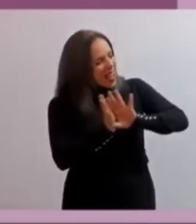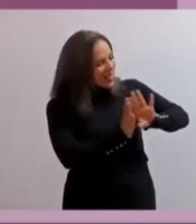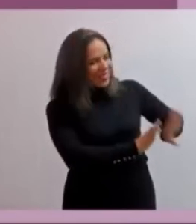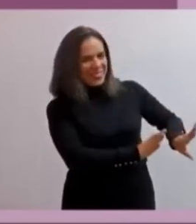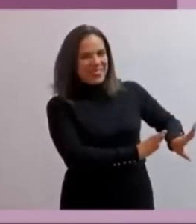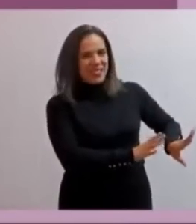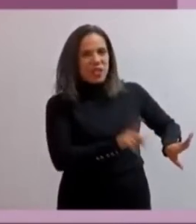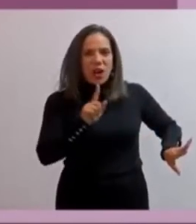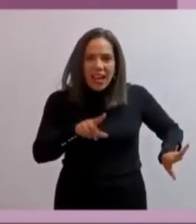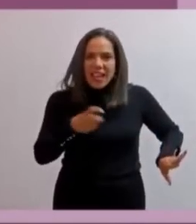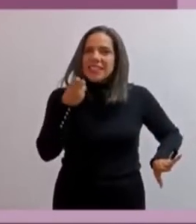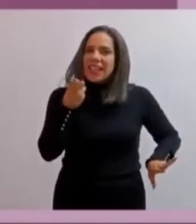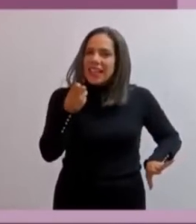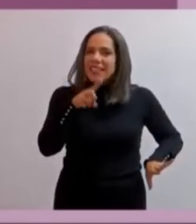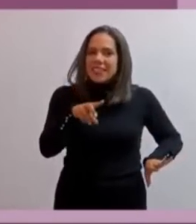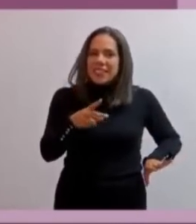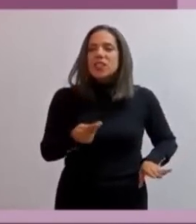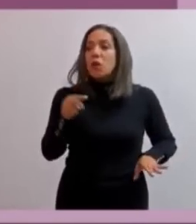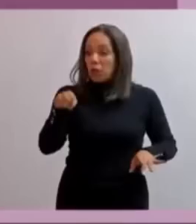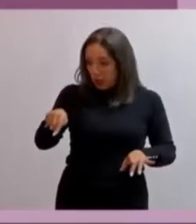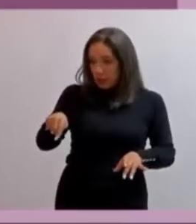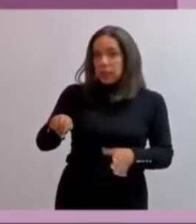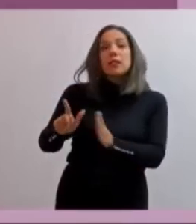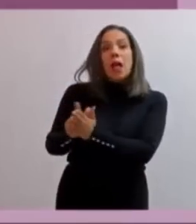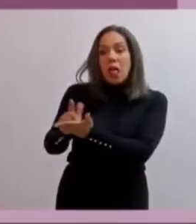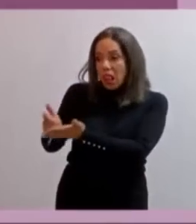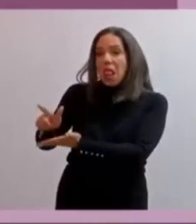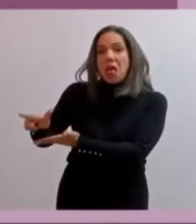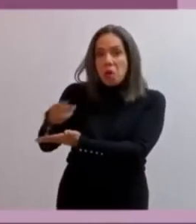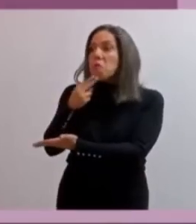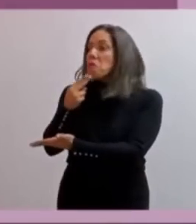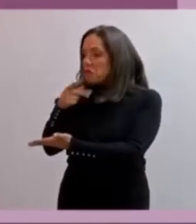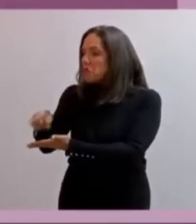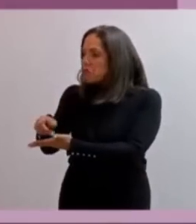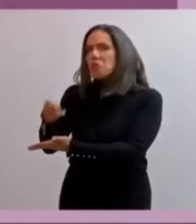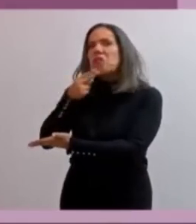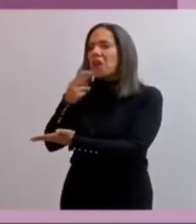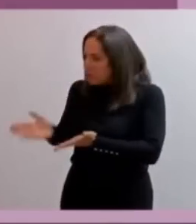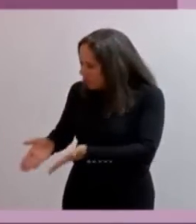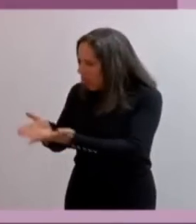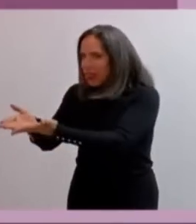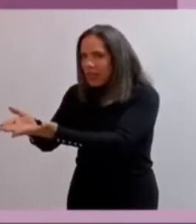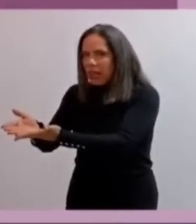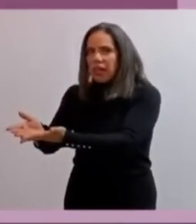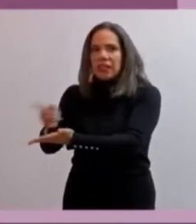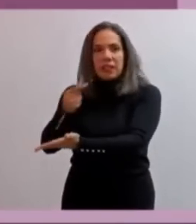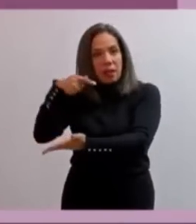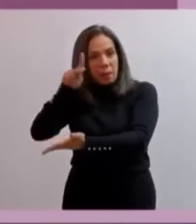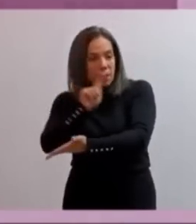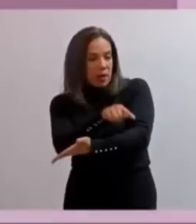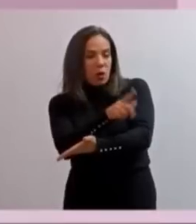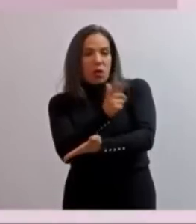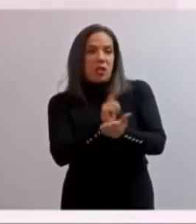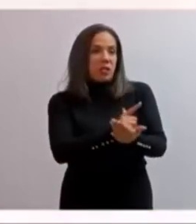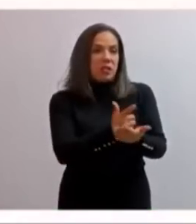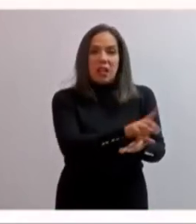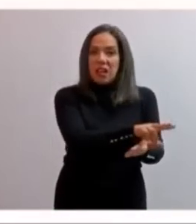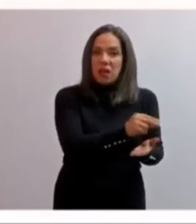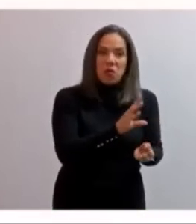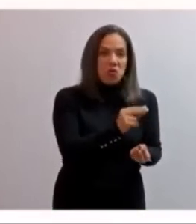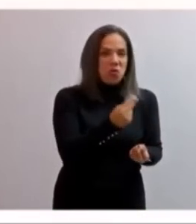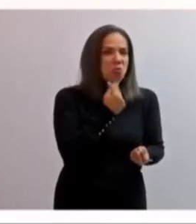les sirven, si les funcionan, hay que utilizarlos. Pero si el proyecto escolar surge de otro tipo